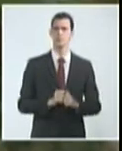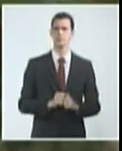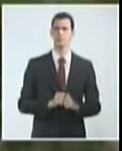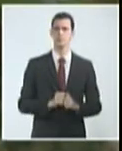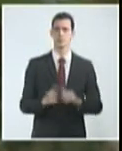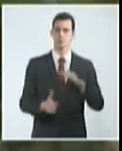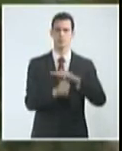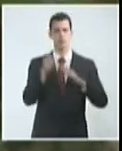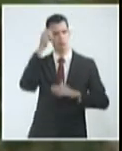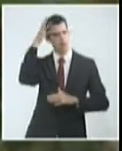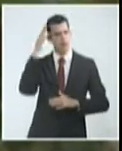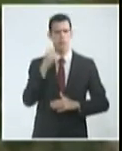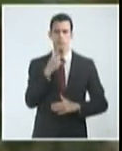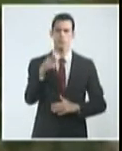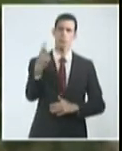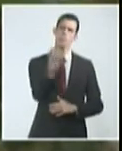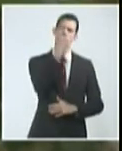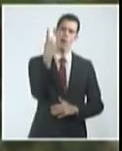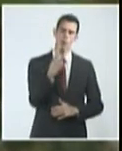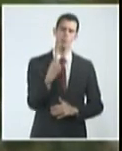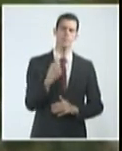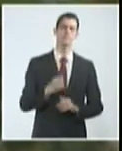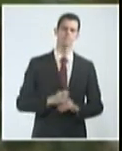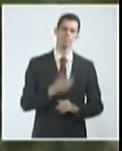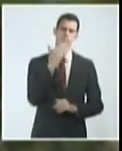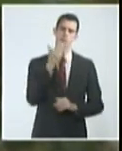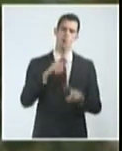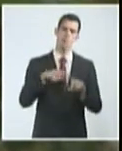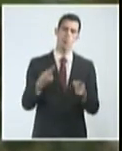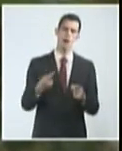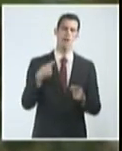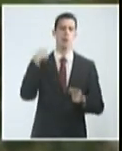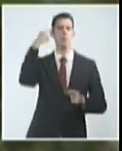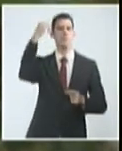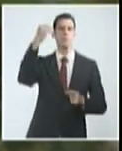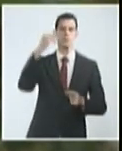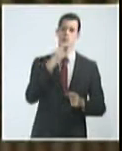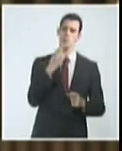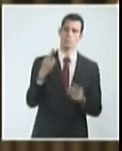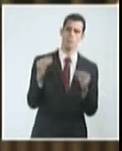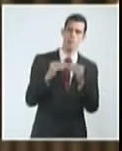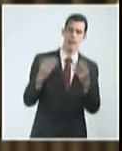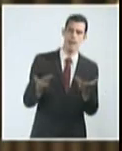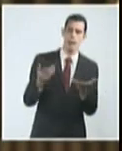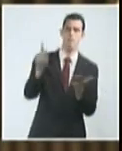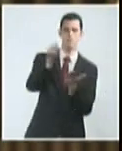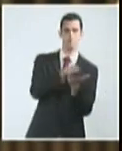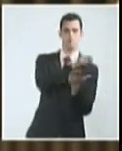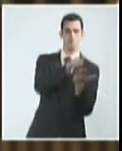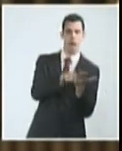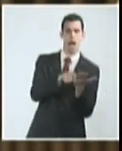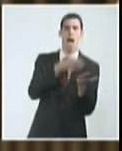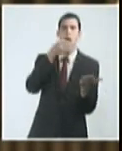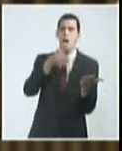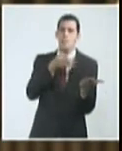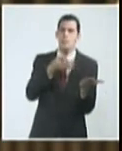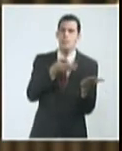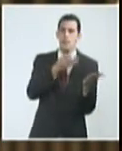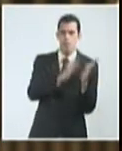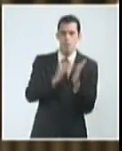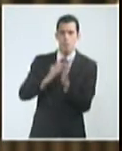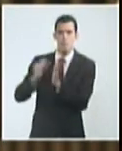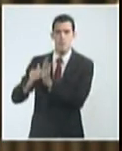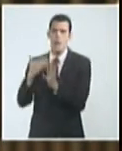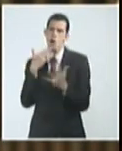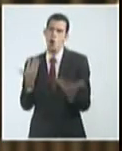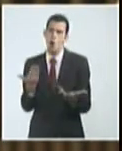en el trabajo, han existido momentos de alza y de menos intensidad en el trabajo de los barrios, pero yo creo que cada vez que vayamos a